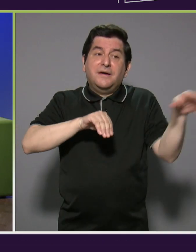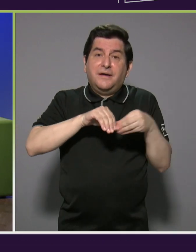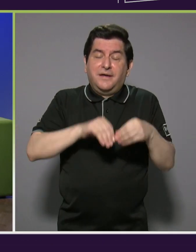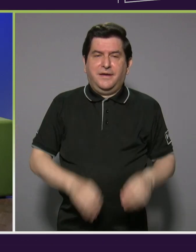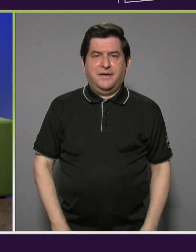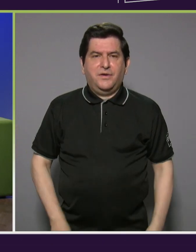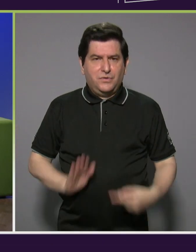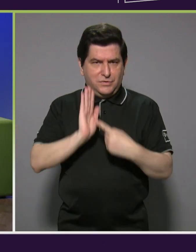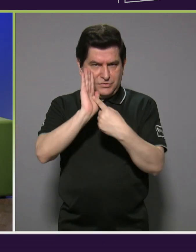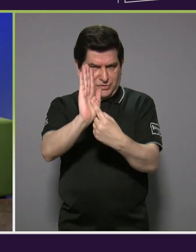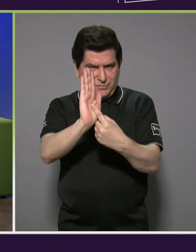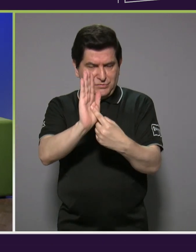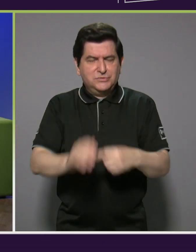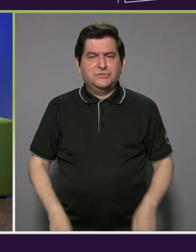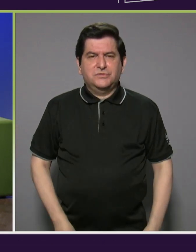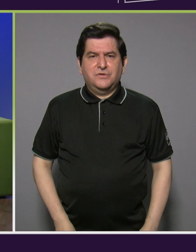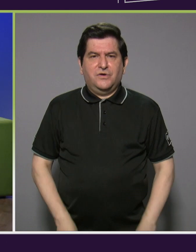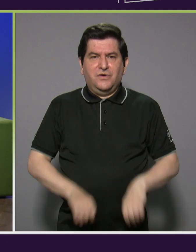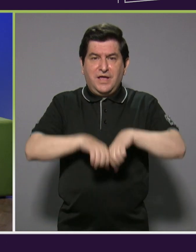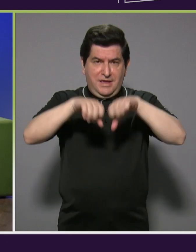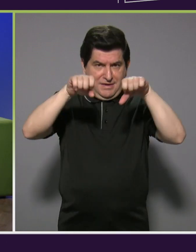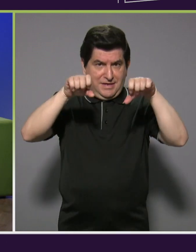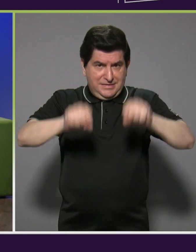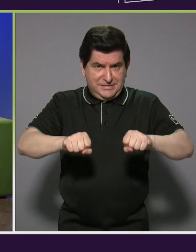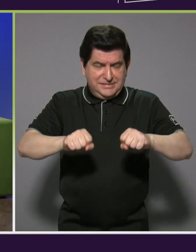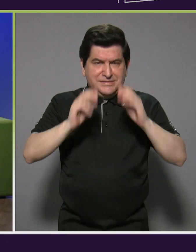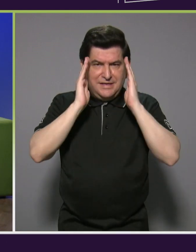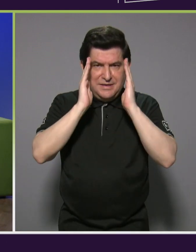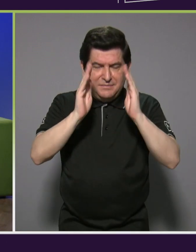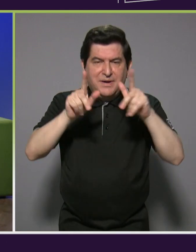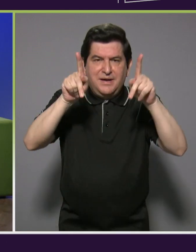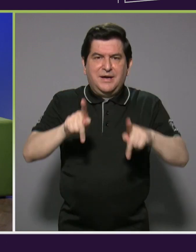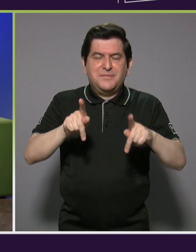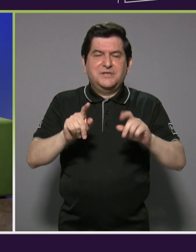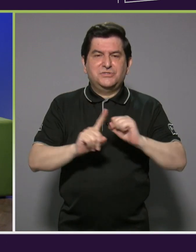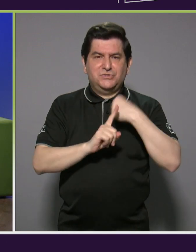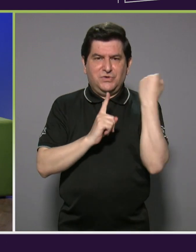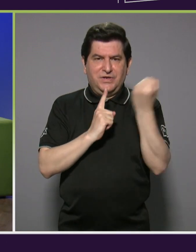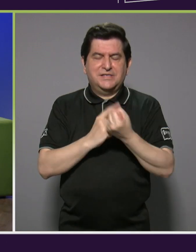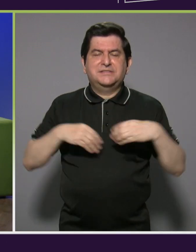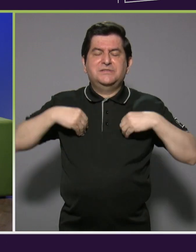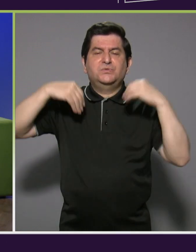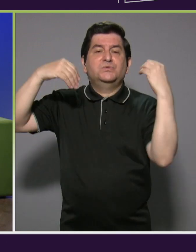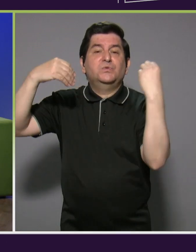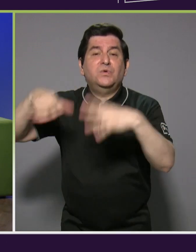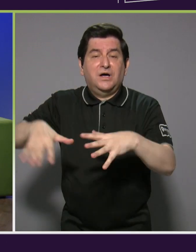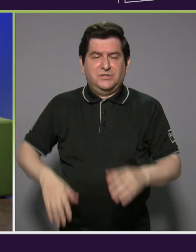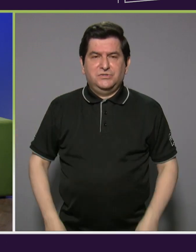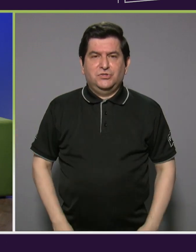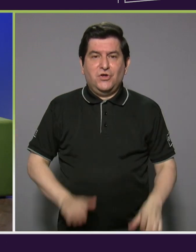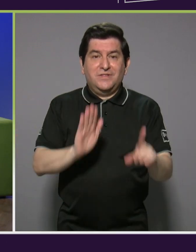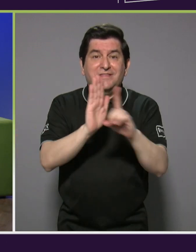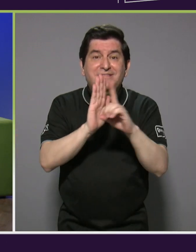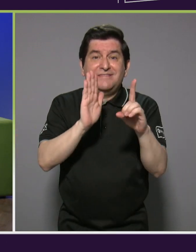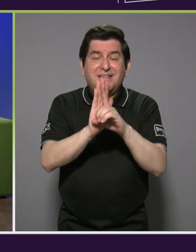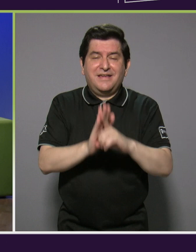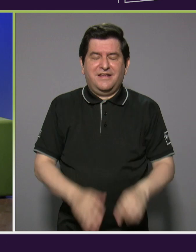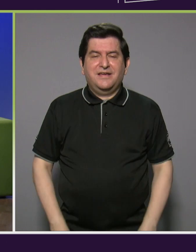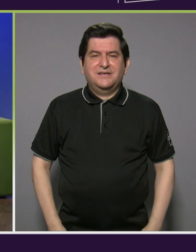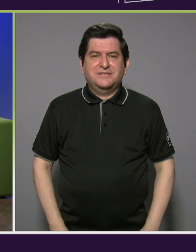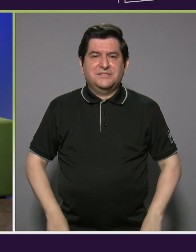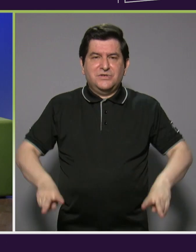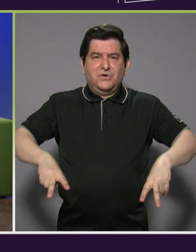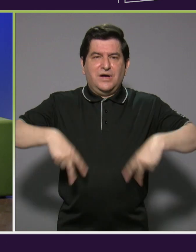y esto es para el sistema de atención a personas en condición de abandono, que es el derecho a vivir de una